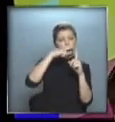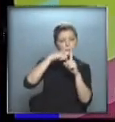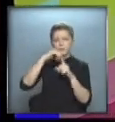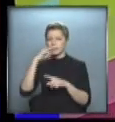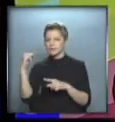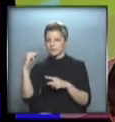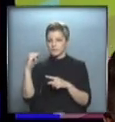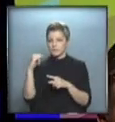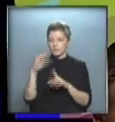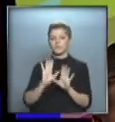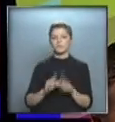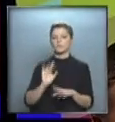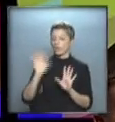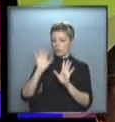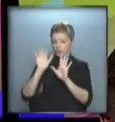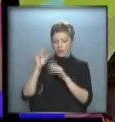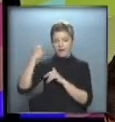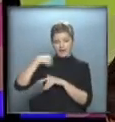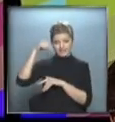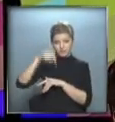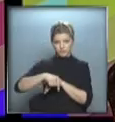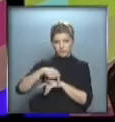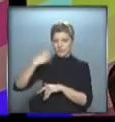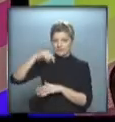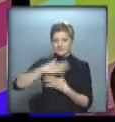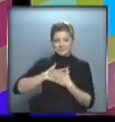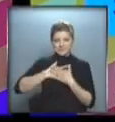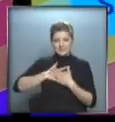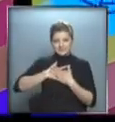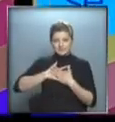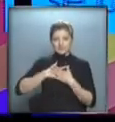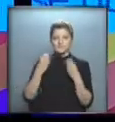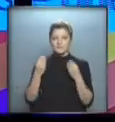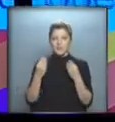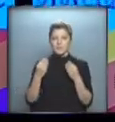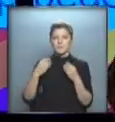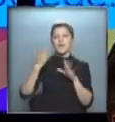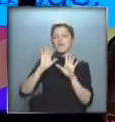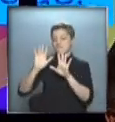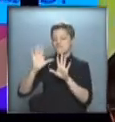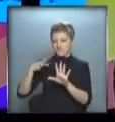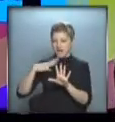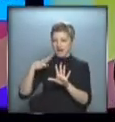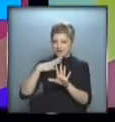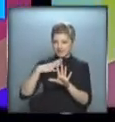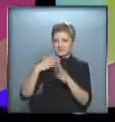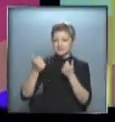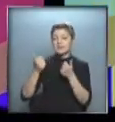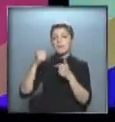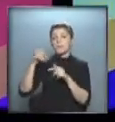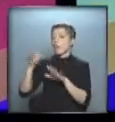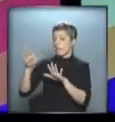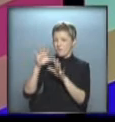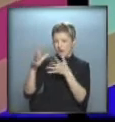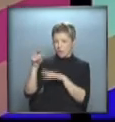al momento estamos realmente muy, muy entusiasmados. Faltan las proyecciones definitivas, pero es como más o menos lo narrás